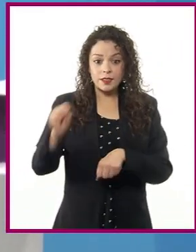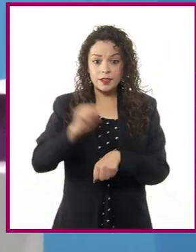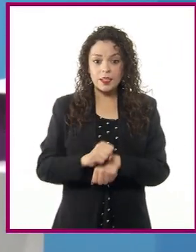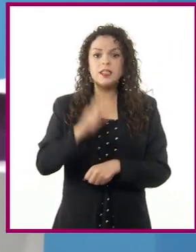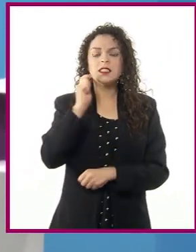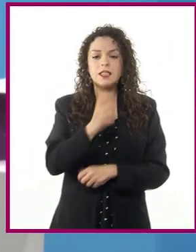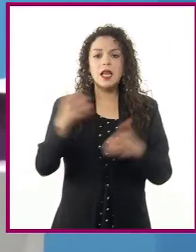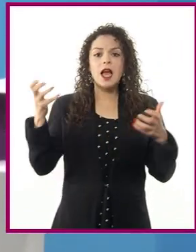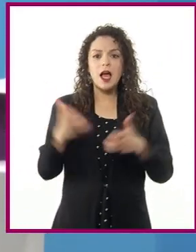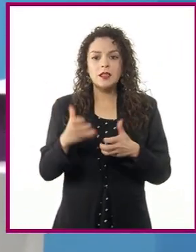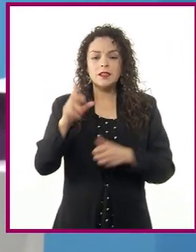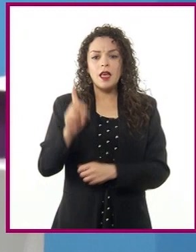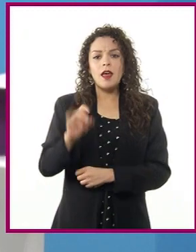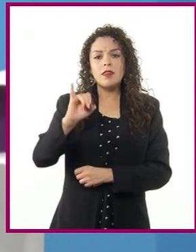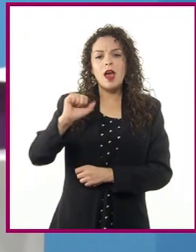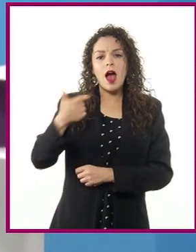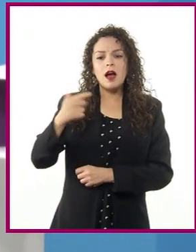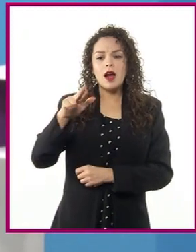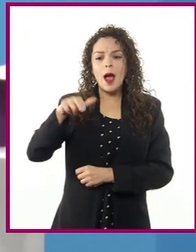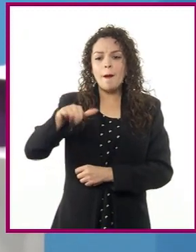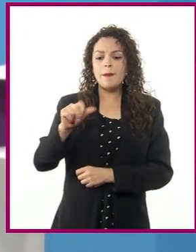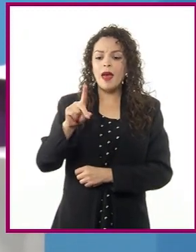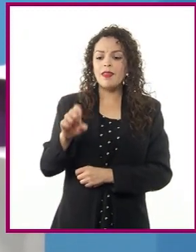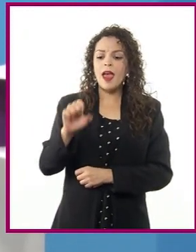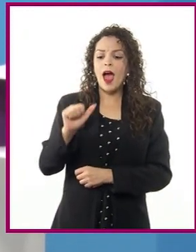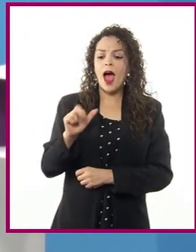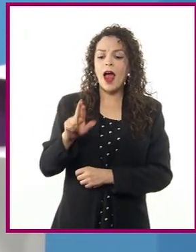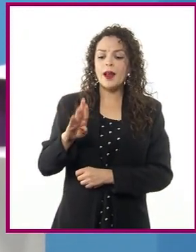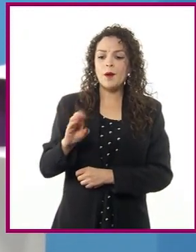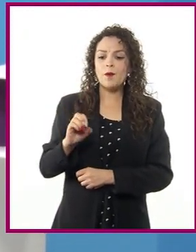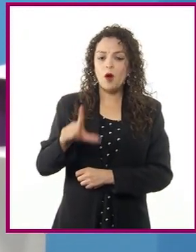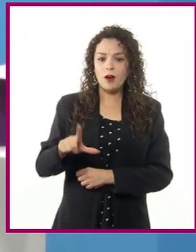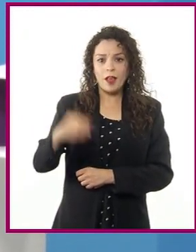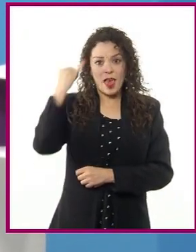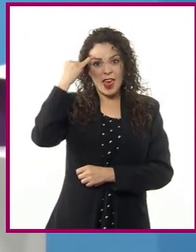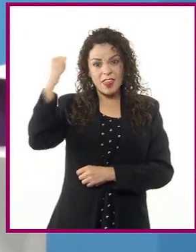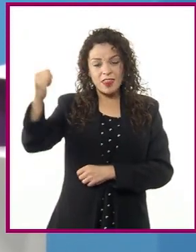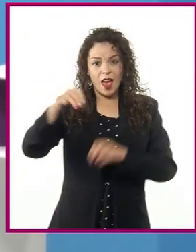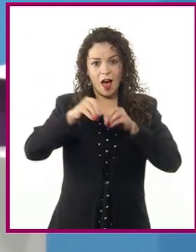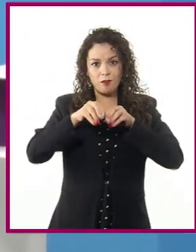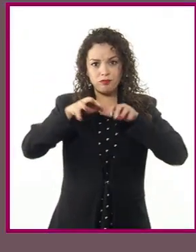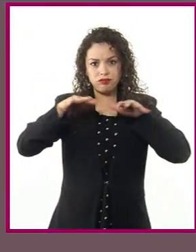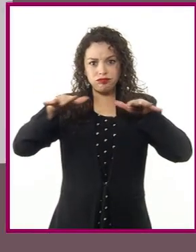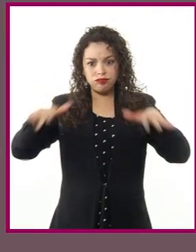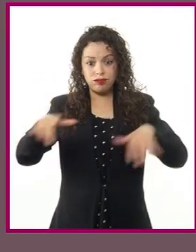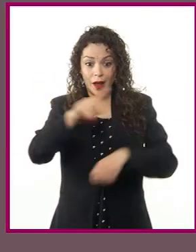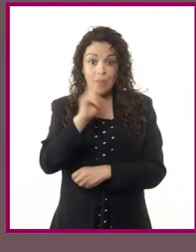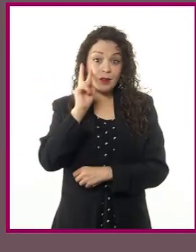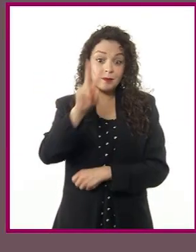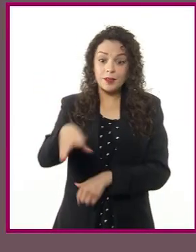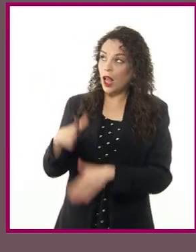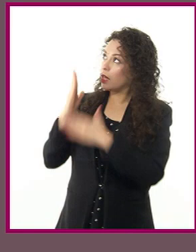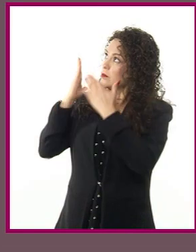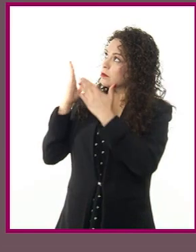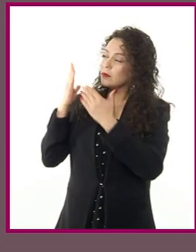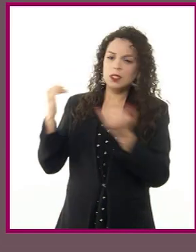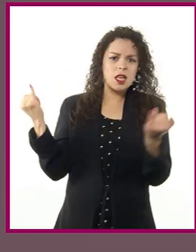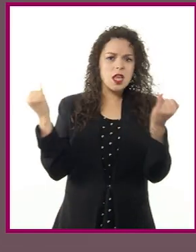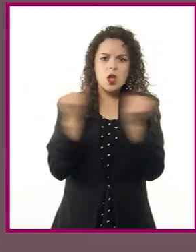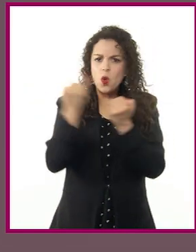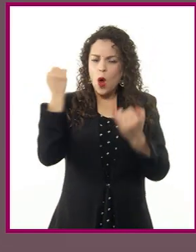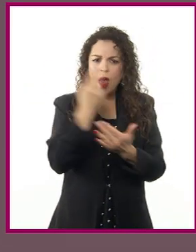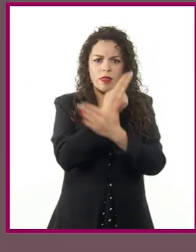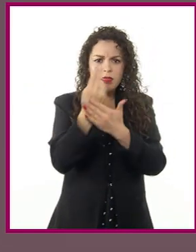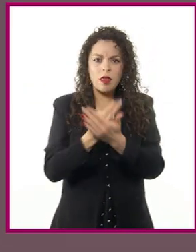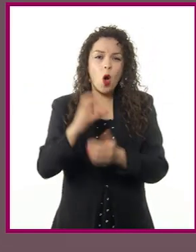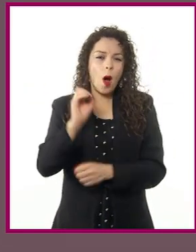un diagrama de árbol llamado una idea creciente. Observen el que aparece en pantalla. Dibujen uno igual o